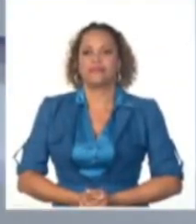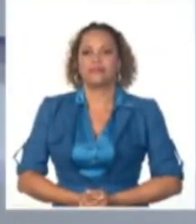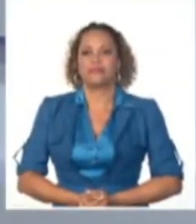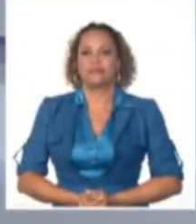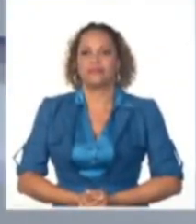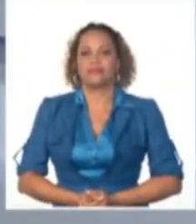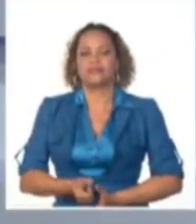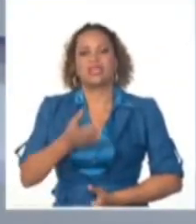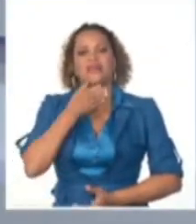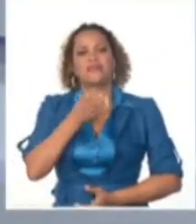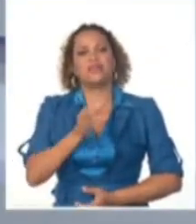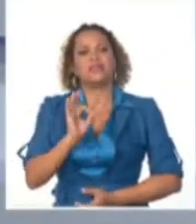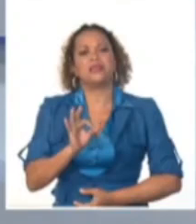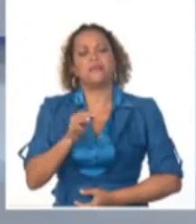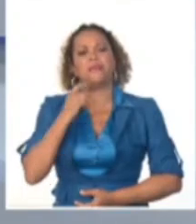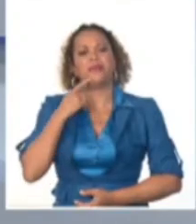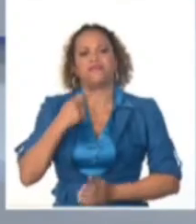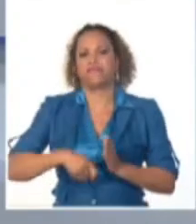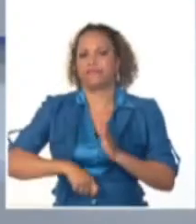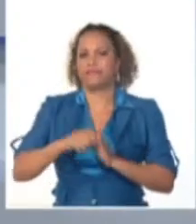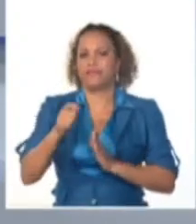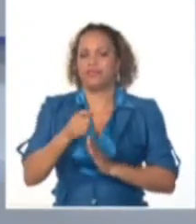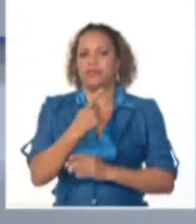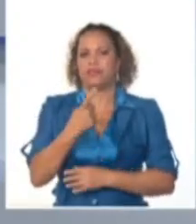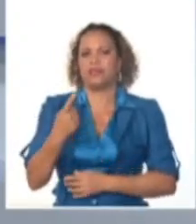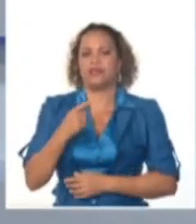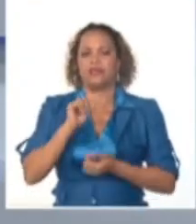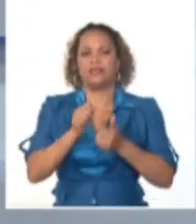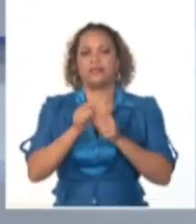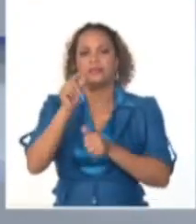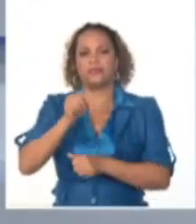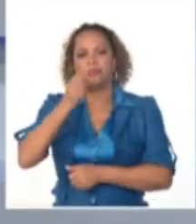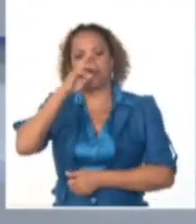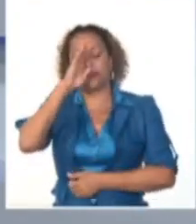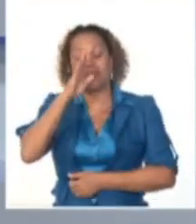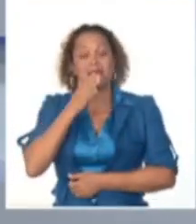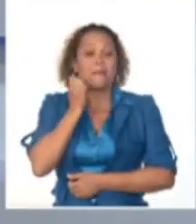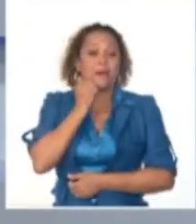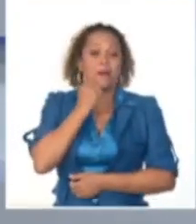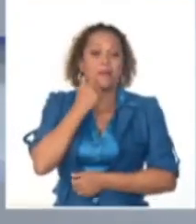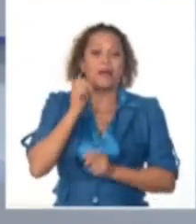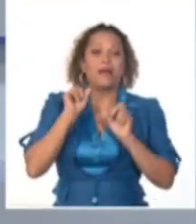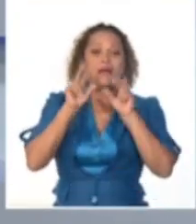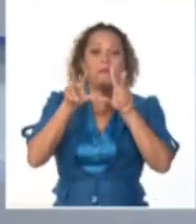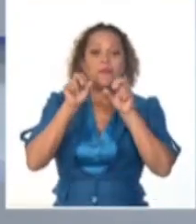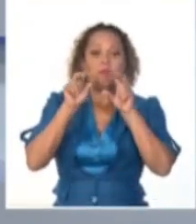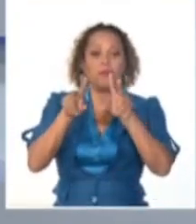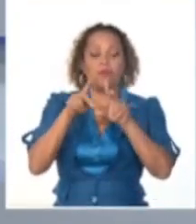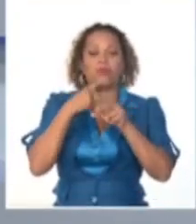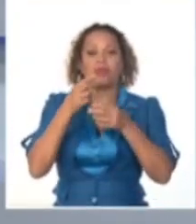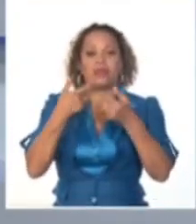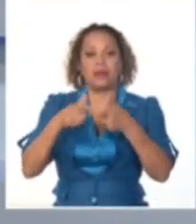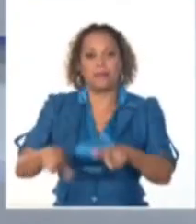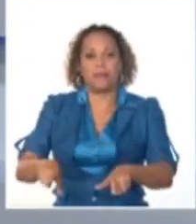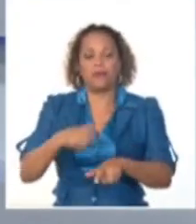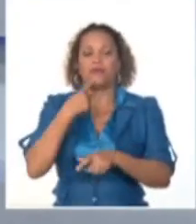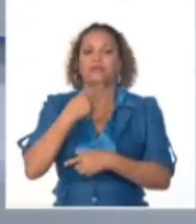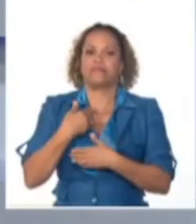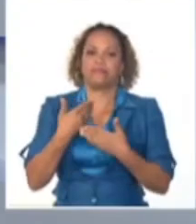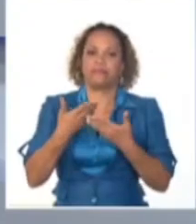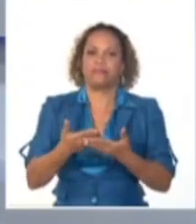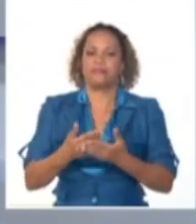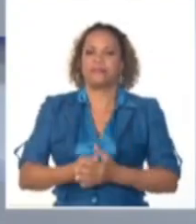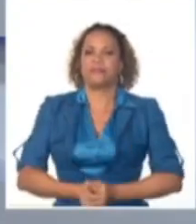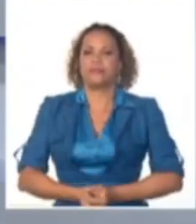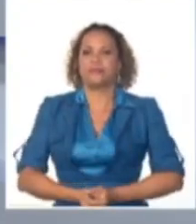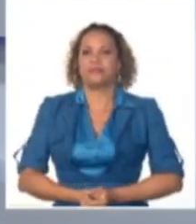Fidel continúa presente en cada joven atleta cubano y más en el voleibol que tanta gloria regaló décadas atrás. Ahora continuamos